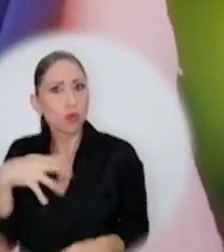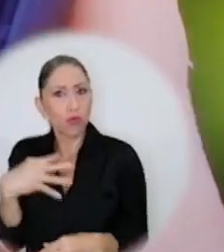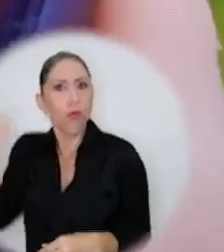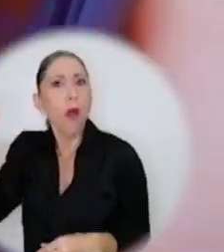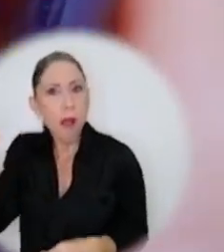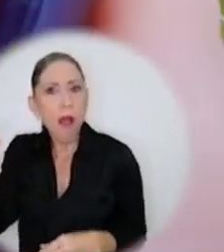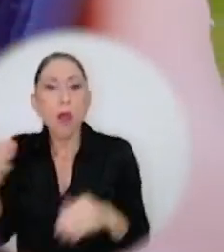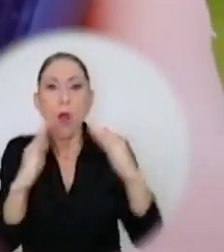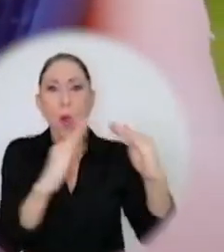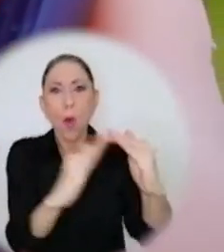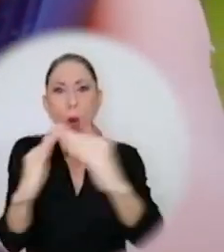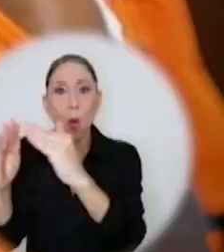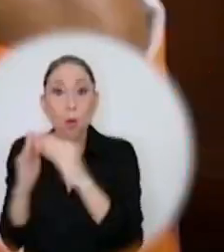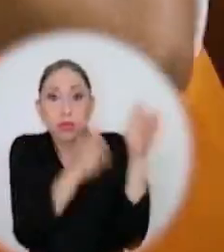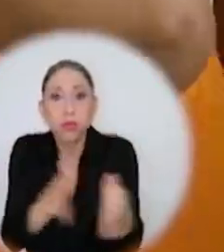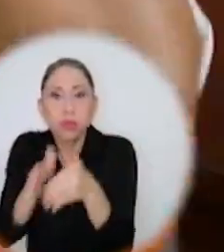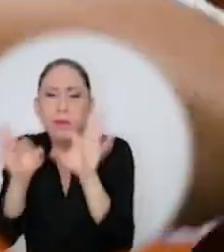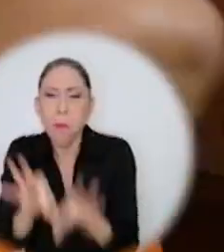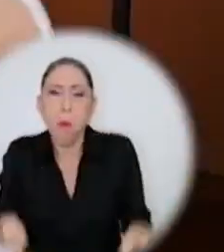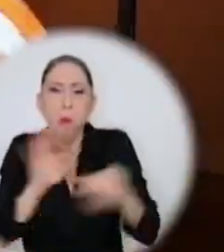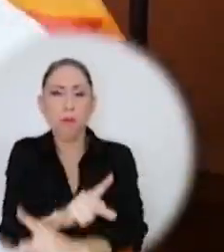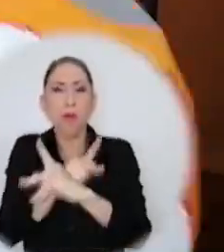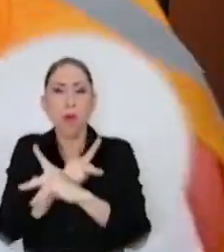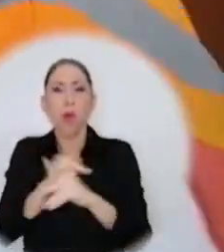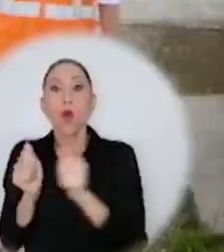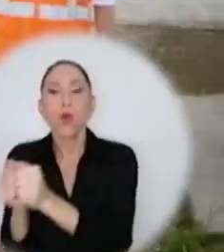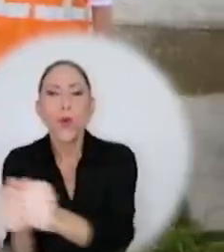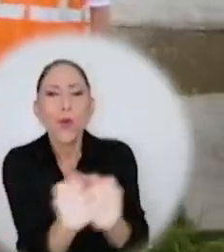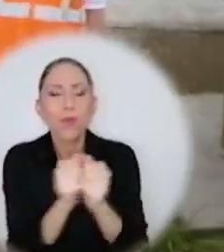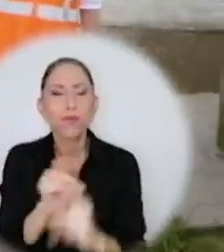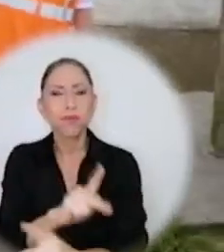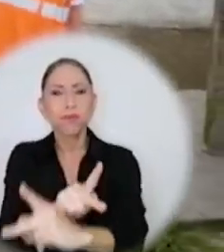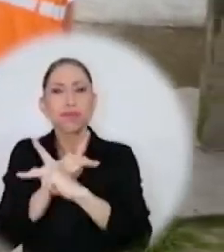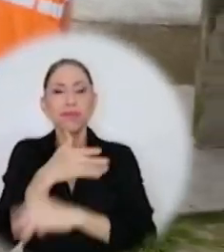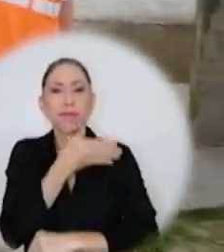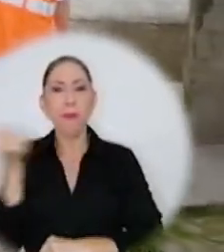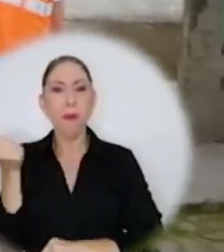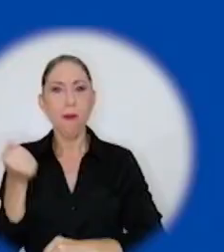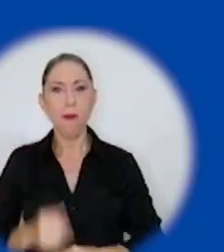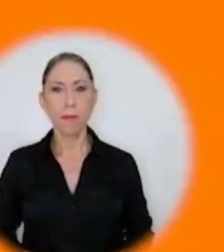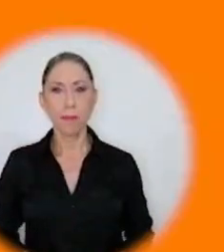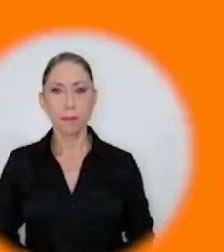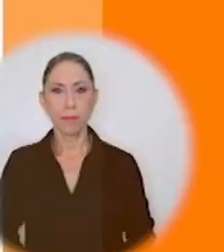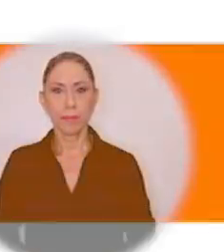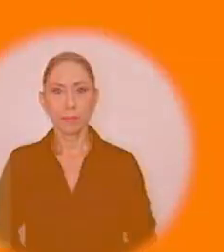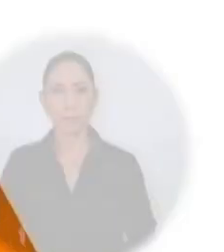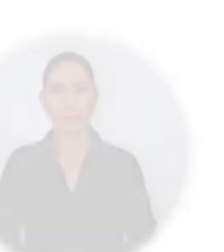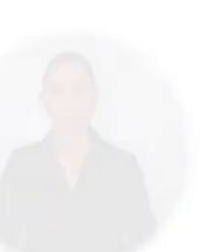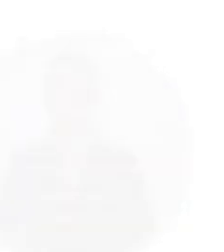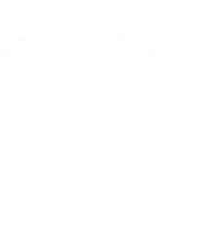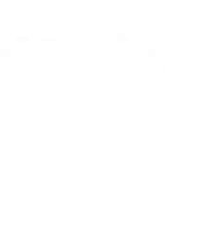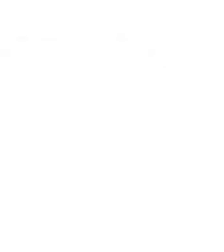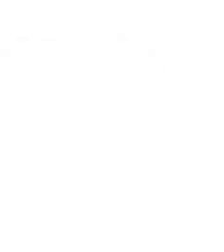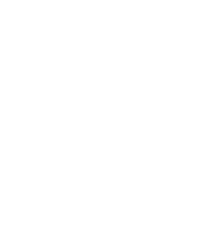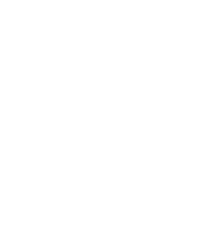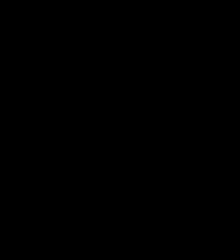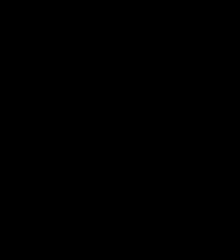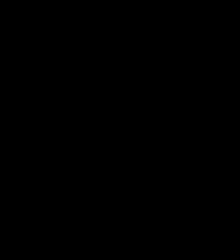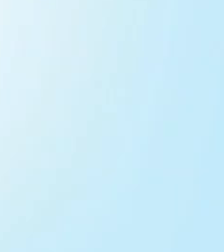La organización comunitaria es la clave para protegernos. ¡Juntos prevenimos mejor!